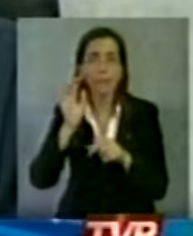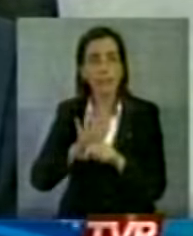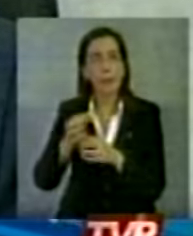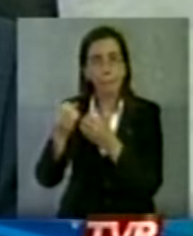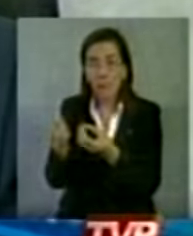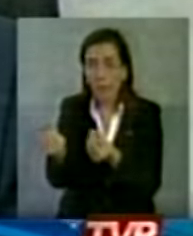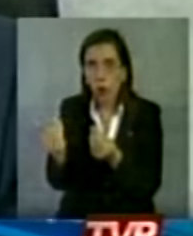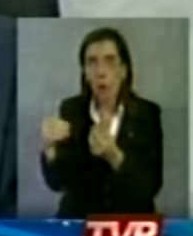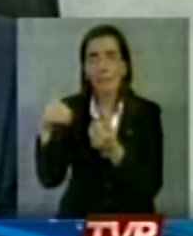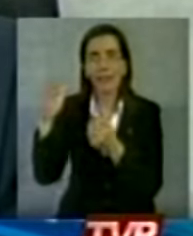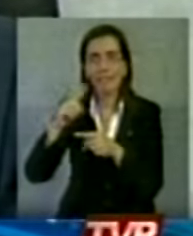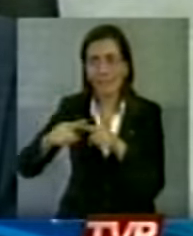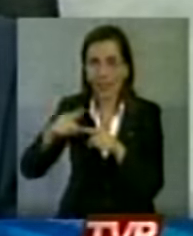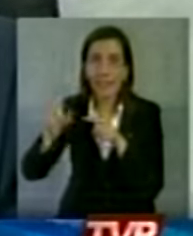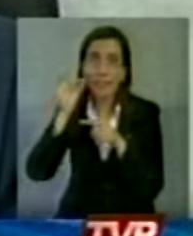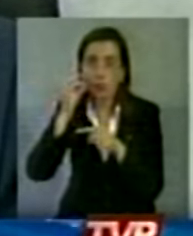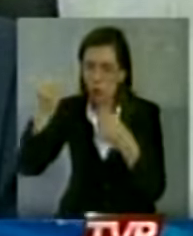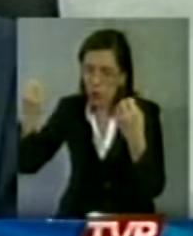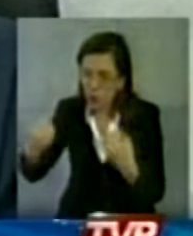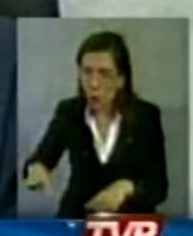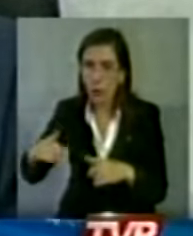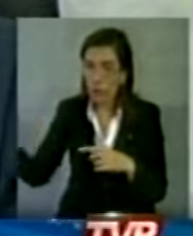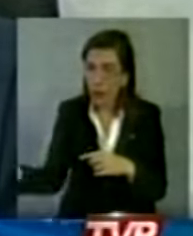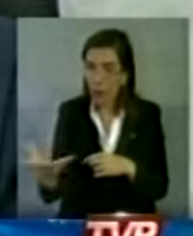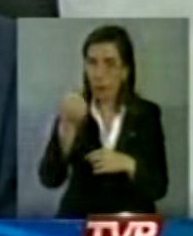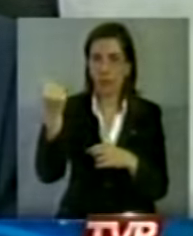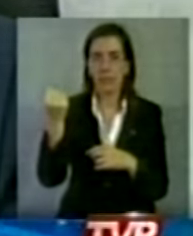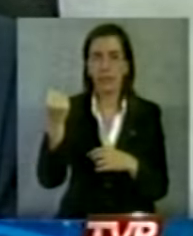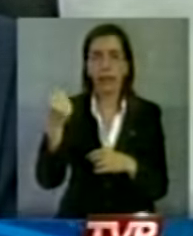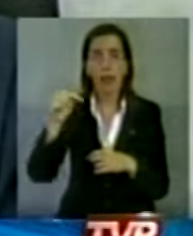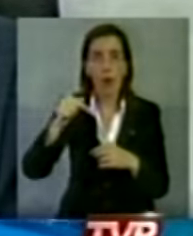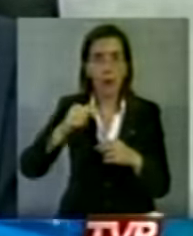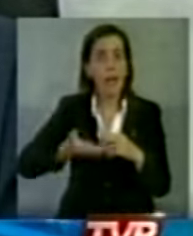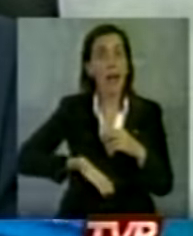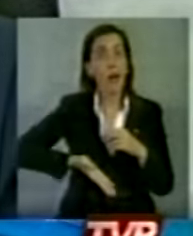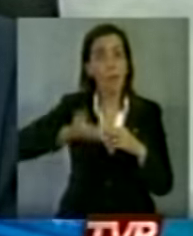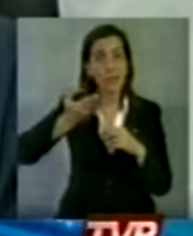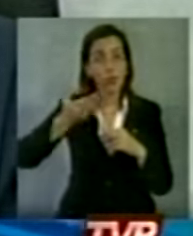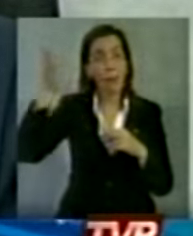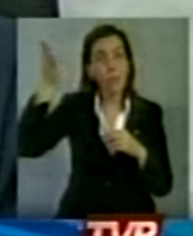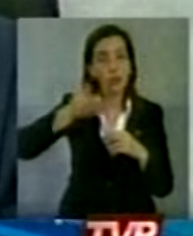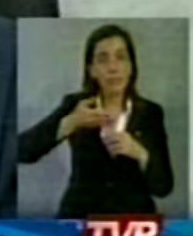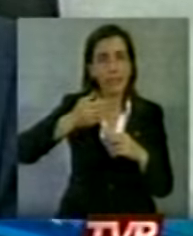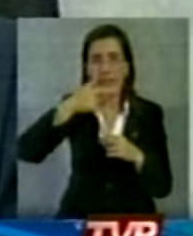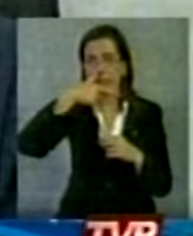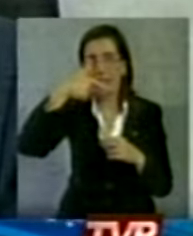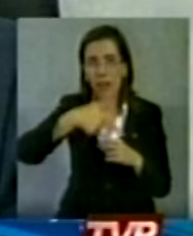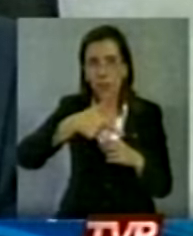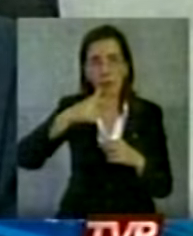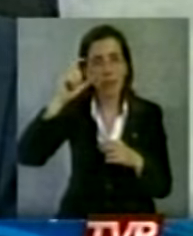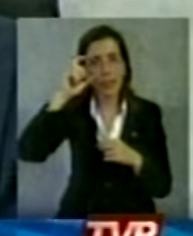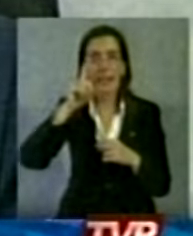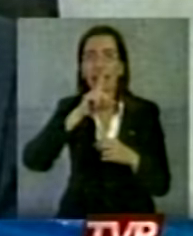azucarera, de modo que el pedido de aumento del porcentaje de biocombustible a las